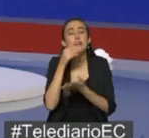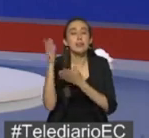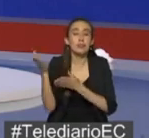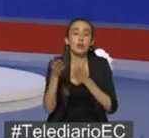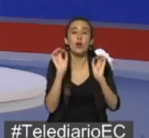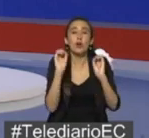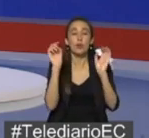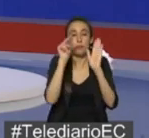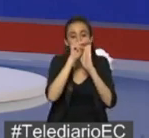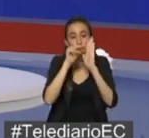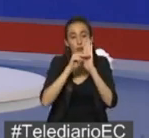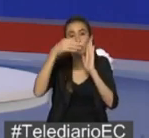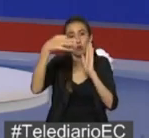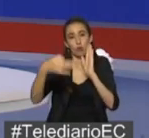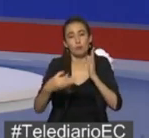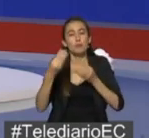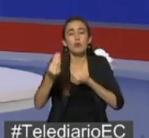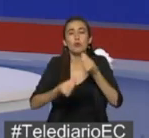ellos actualmente?